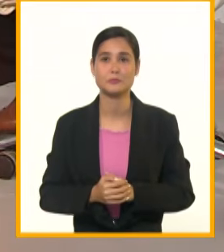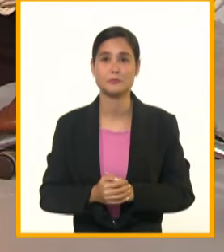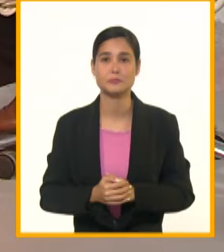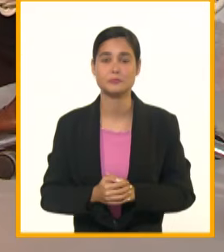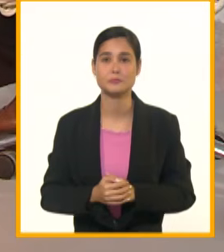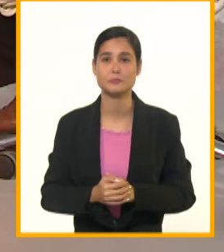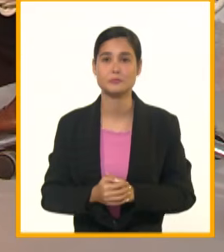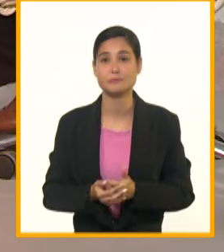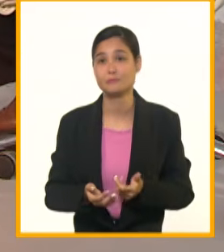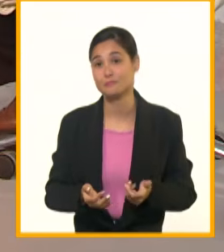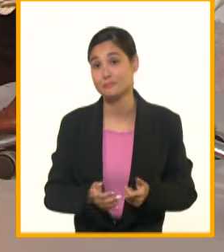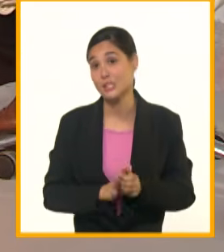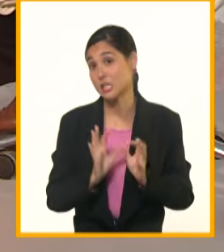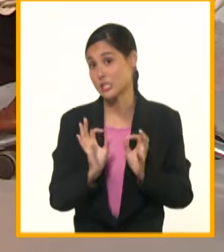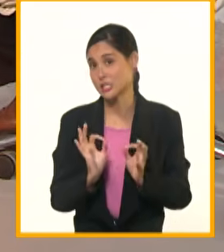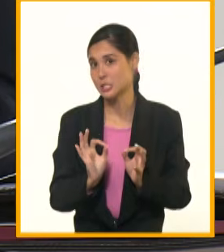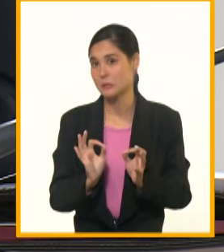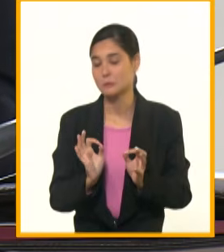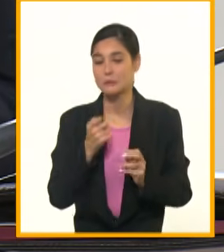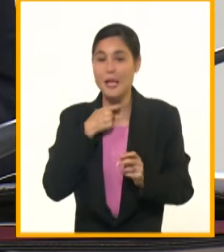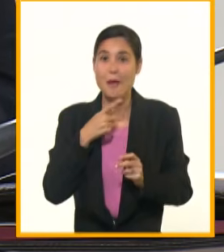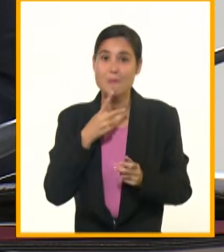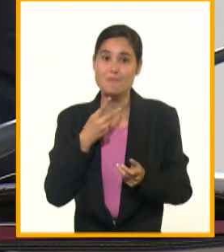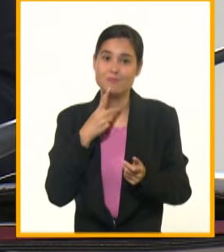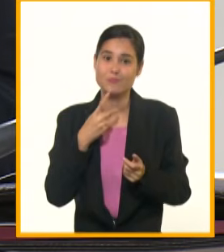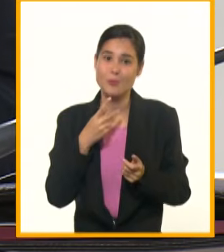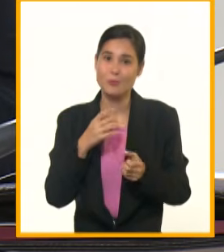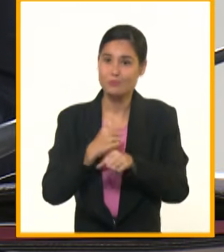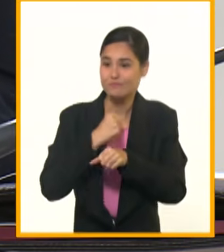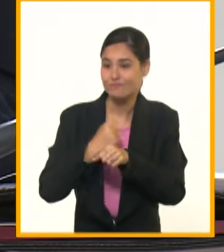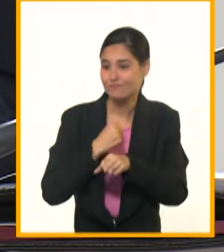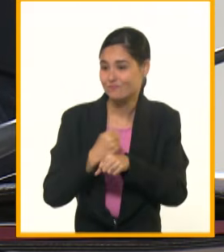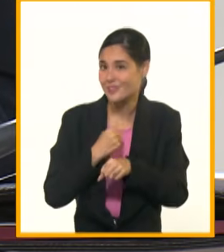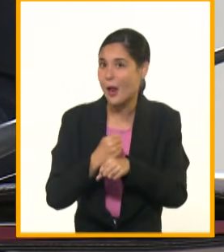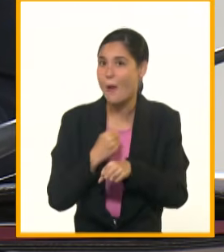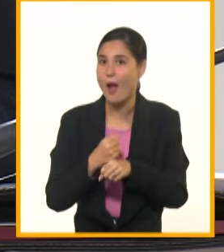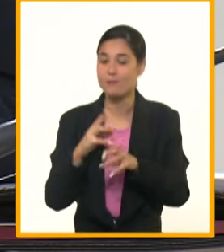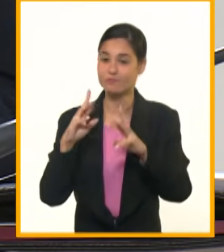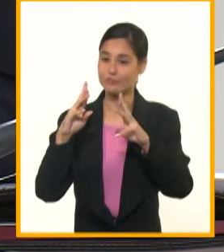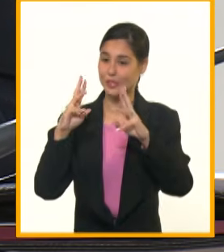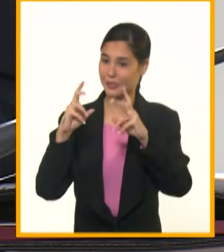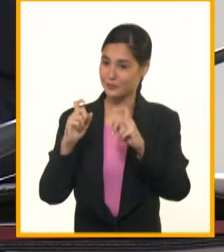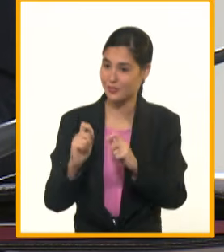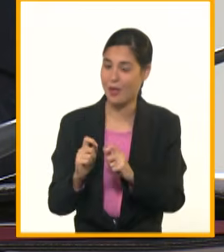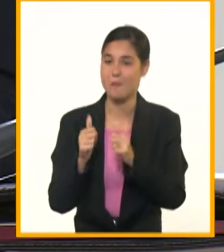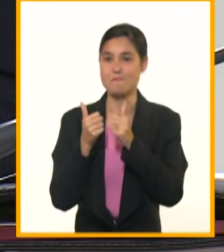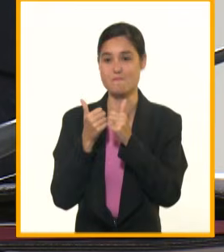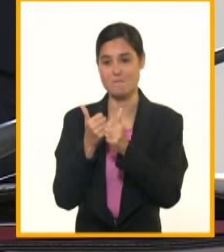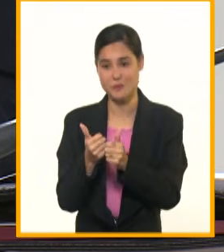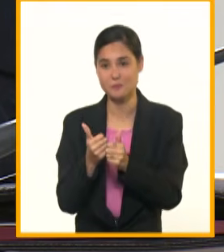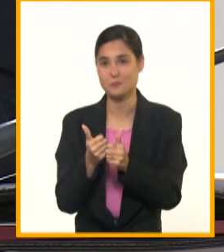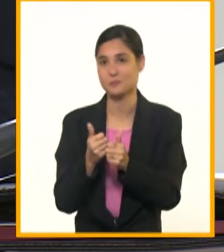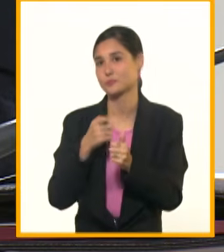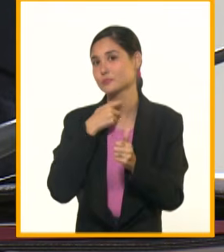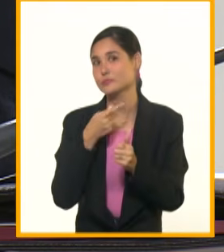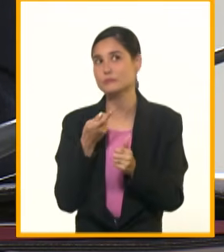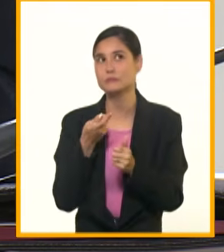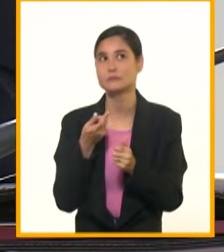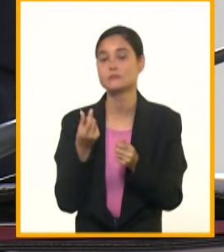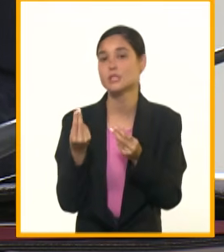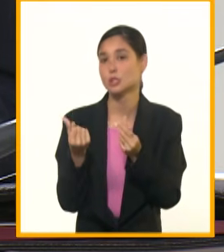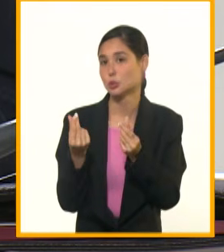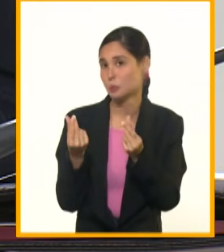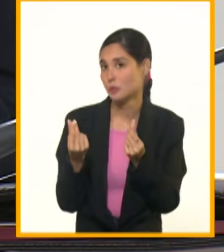Bueno, es parte de esas fortalezas que tiene Mayabeque. Una economía que